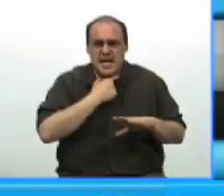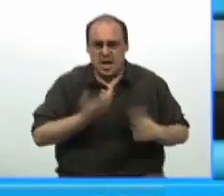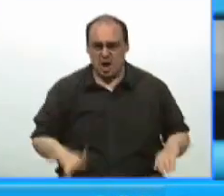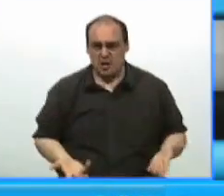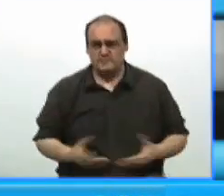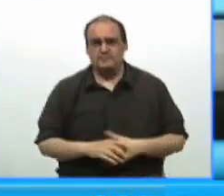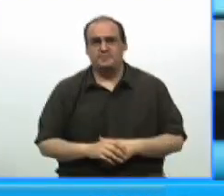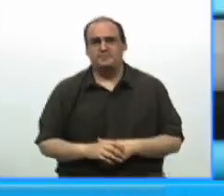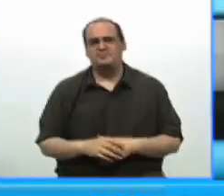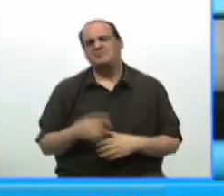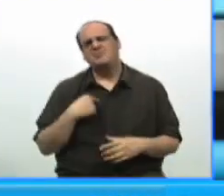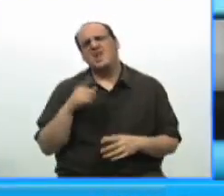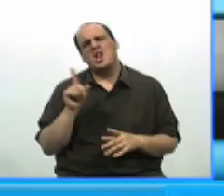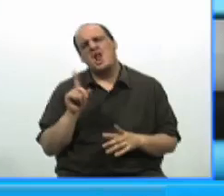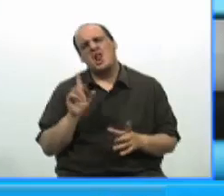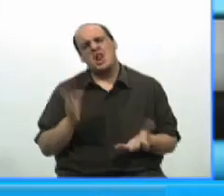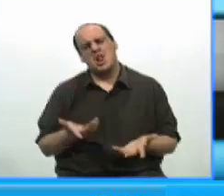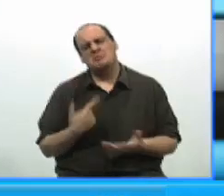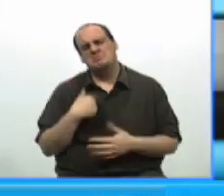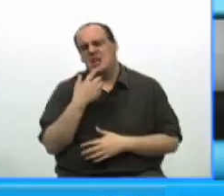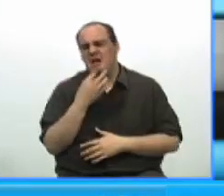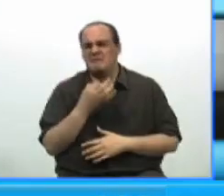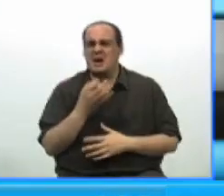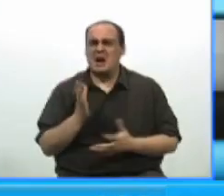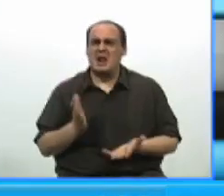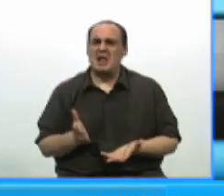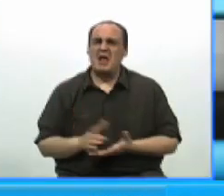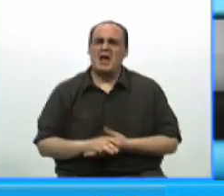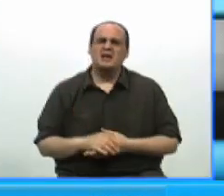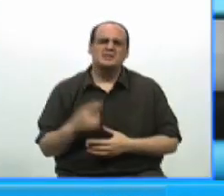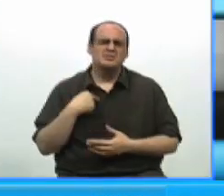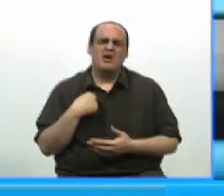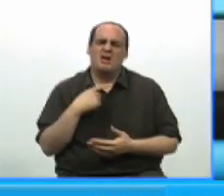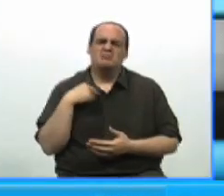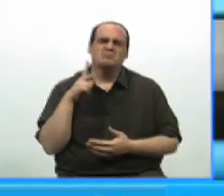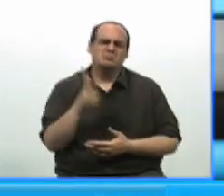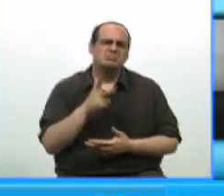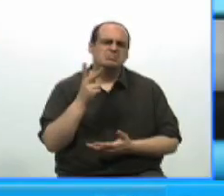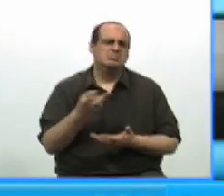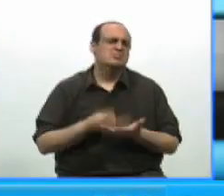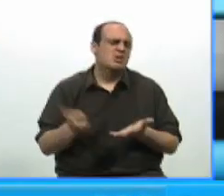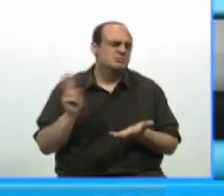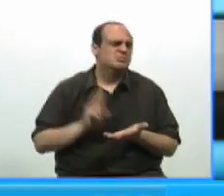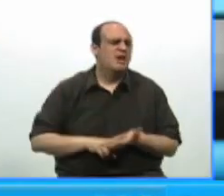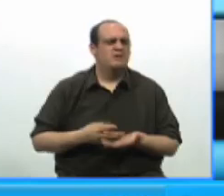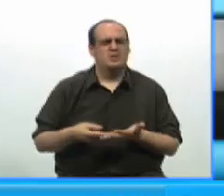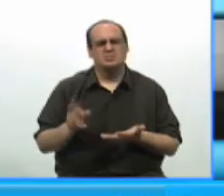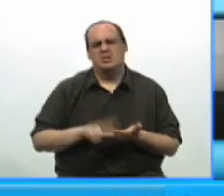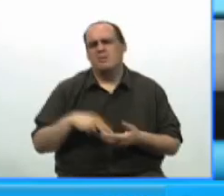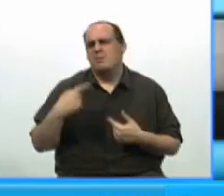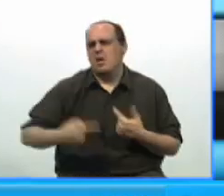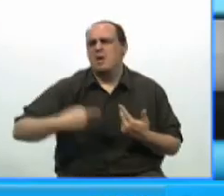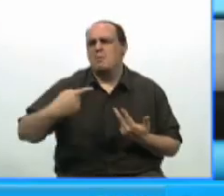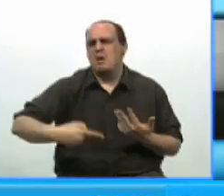No, vos sabés que sinceramente, digamos, es un poco repetitivo, pero viene bien aclararlo. Yo